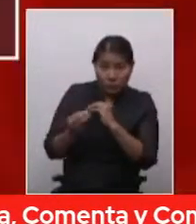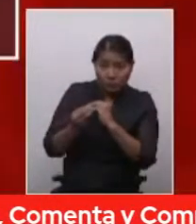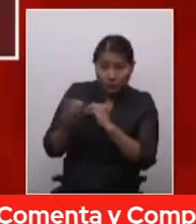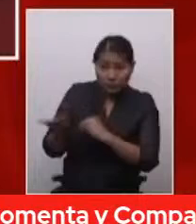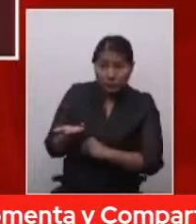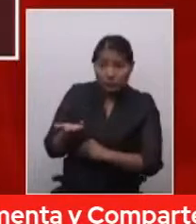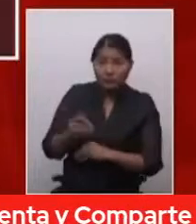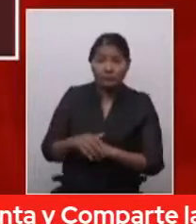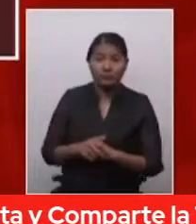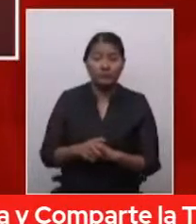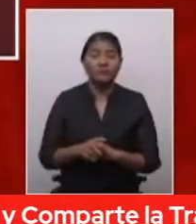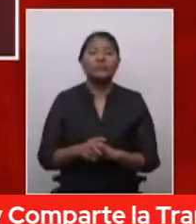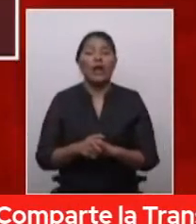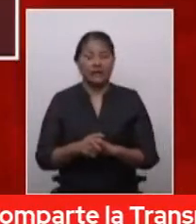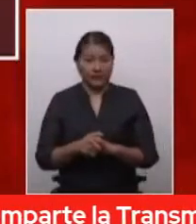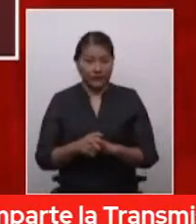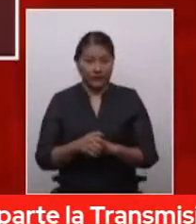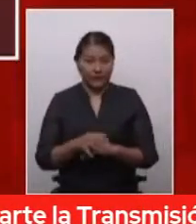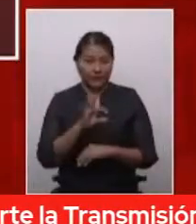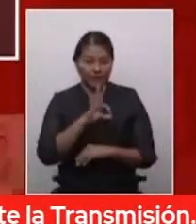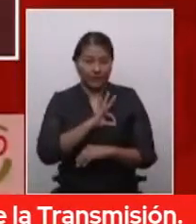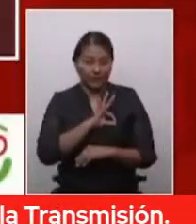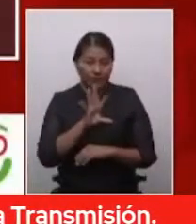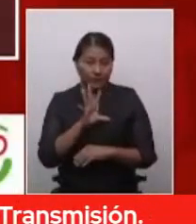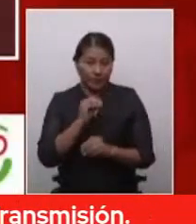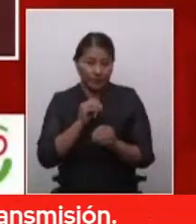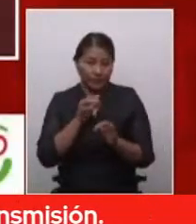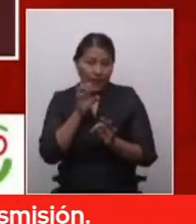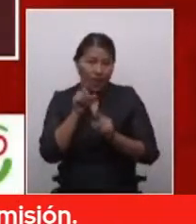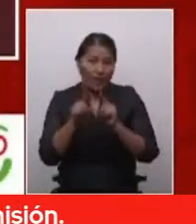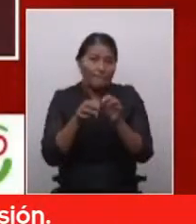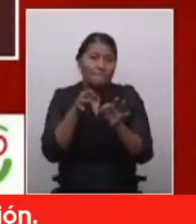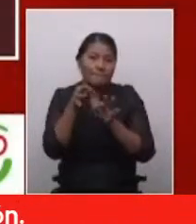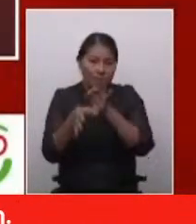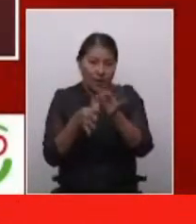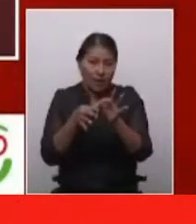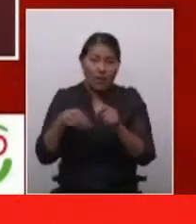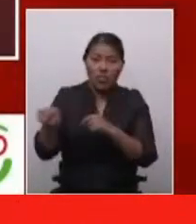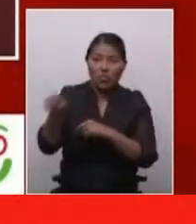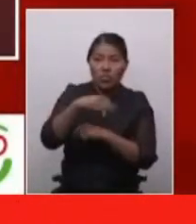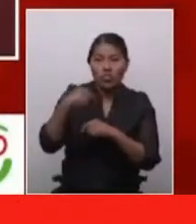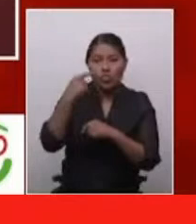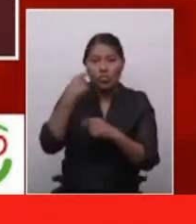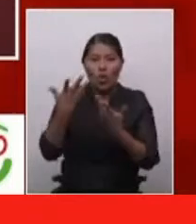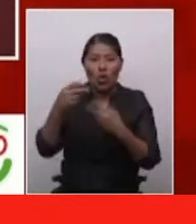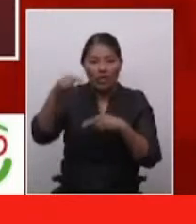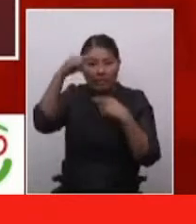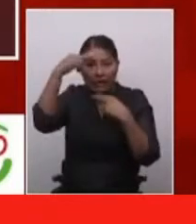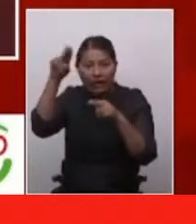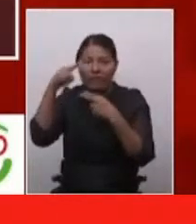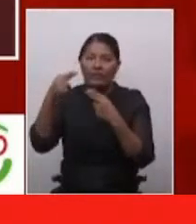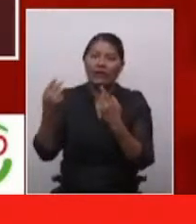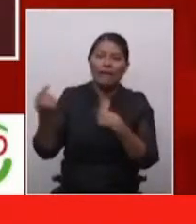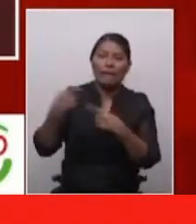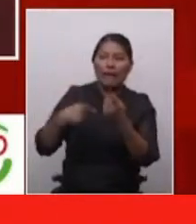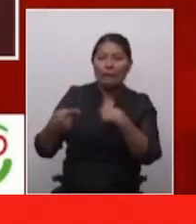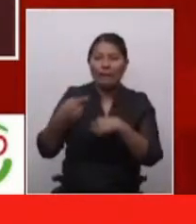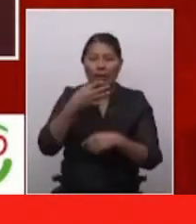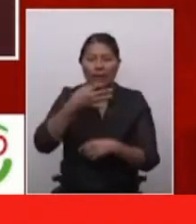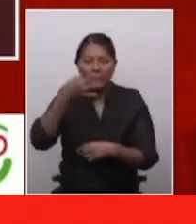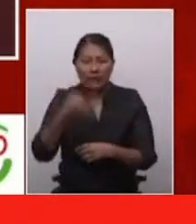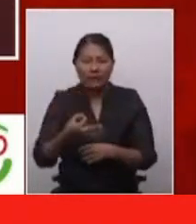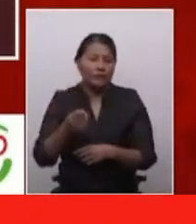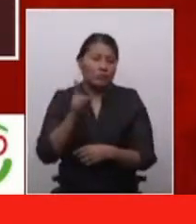Sí. Voy a aprovechar estos minutos para explicar lo que ha pasado y que los medios no han sabido interpretar adecuadamente. Hay